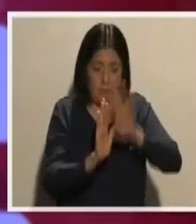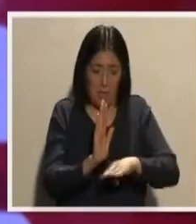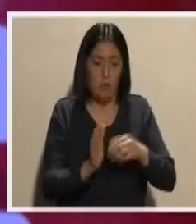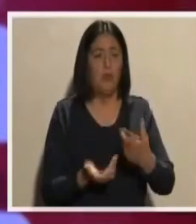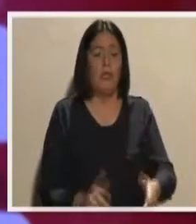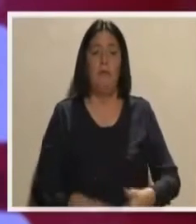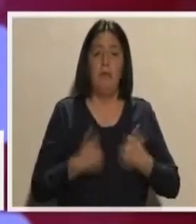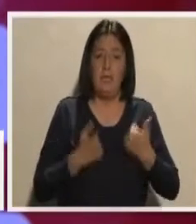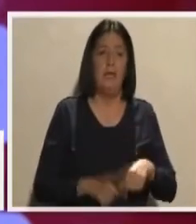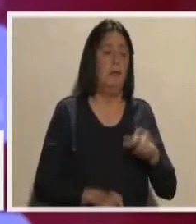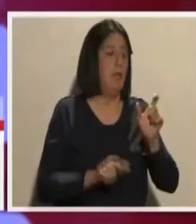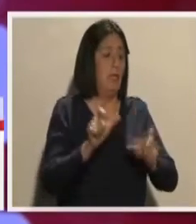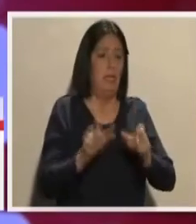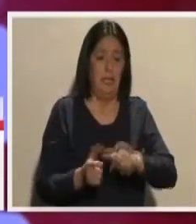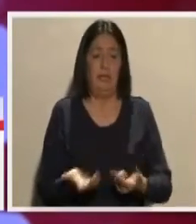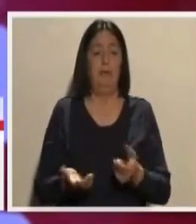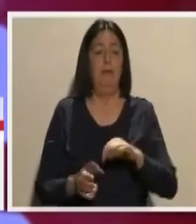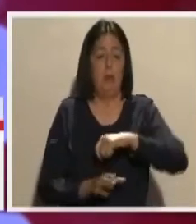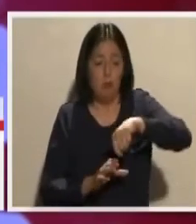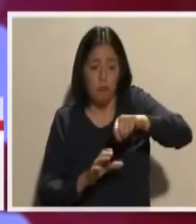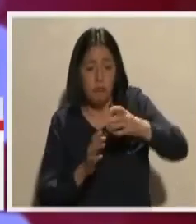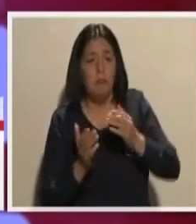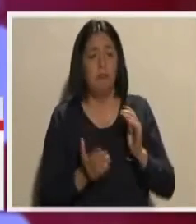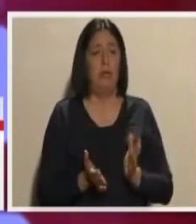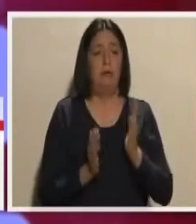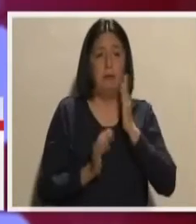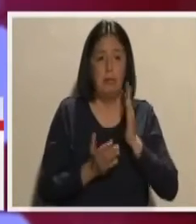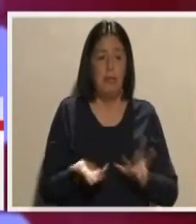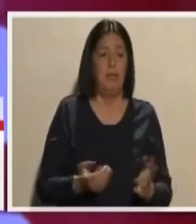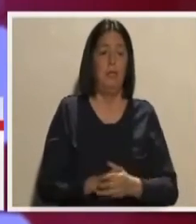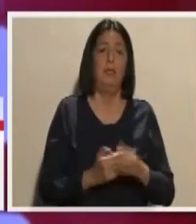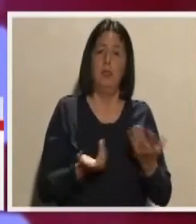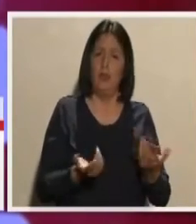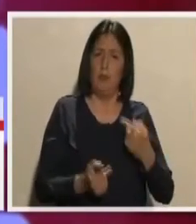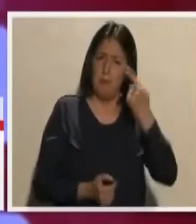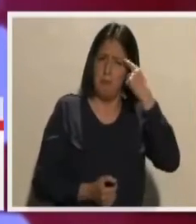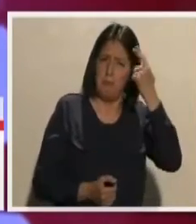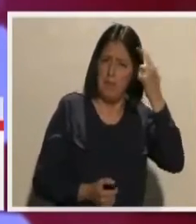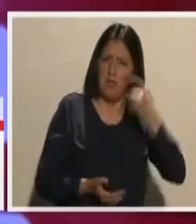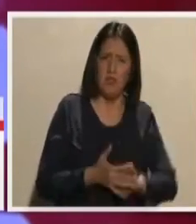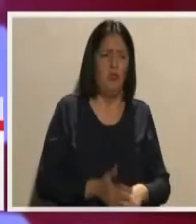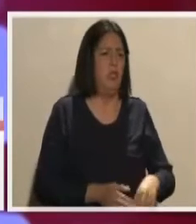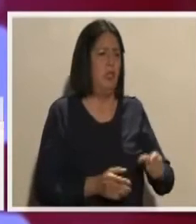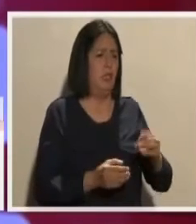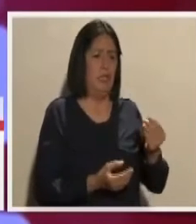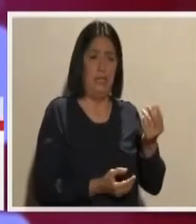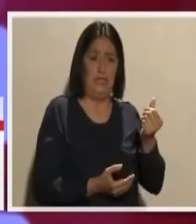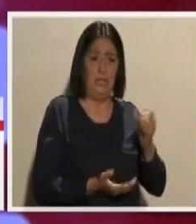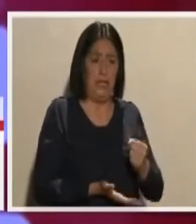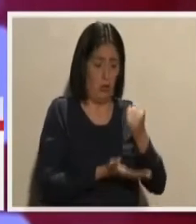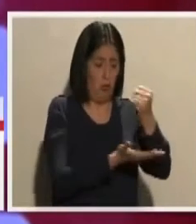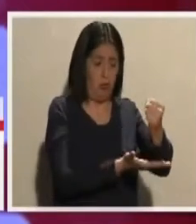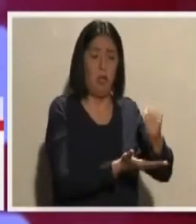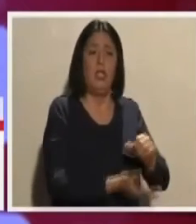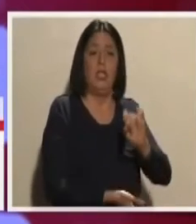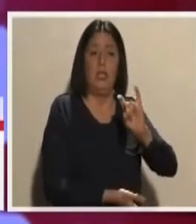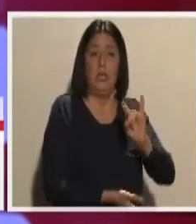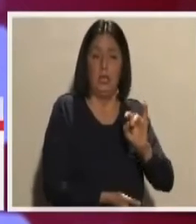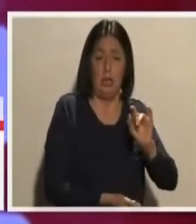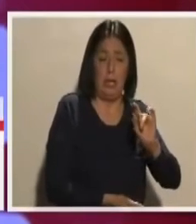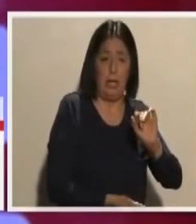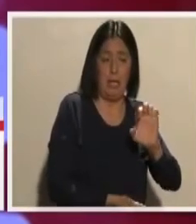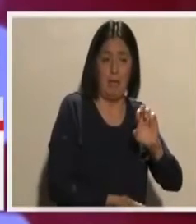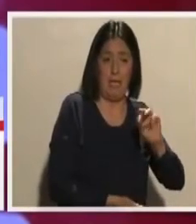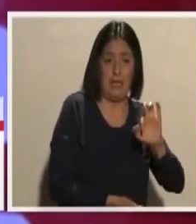vida para las amas de casa. Y yo pienso que el fondo de emergencia que la señora Fujimori